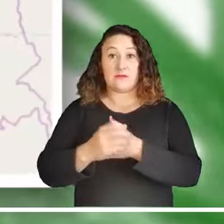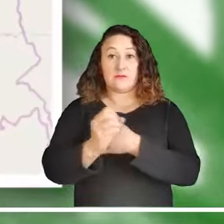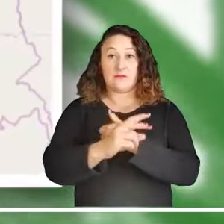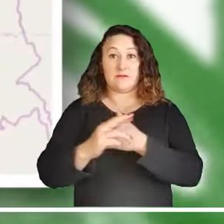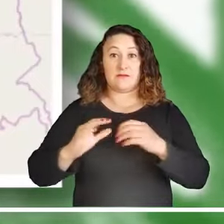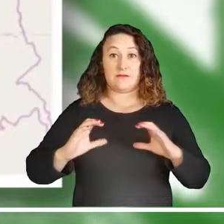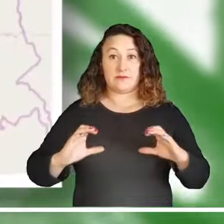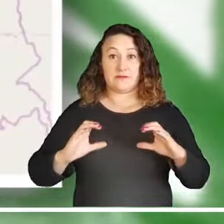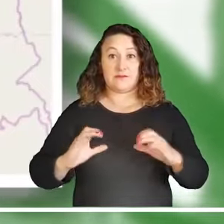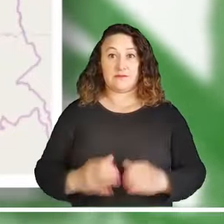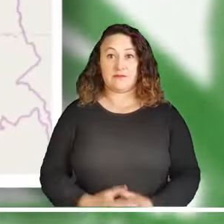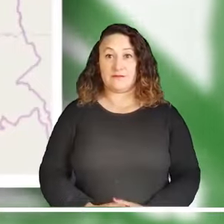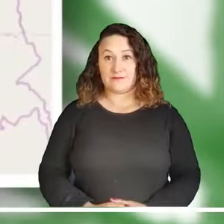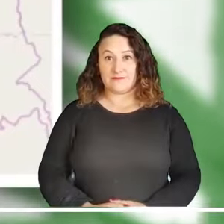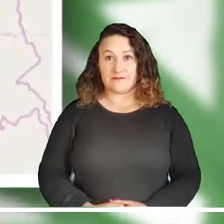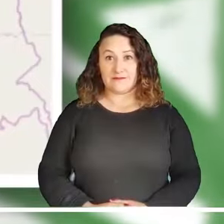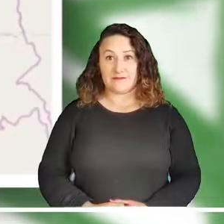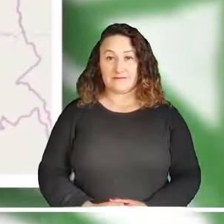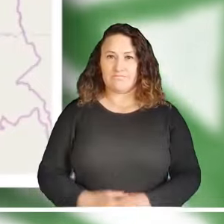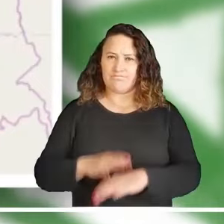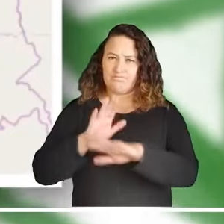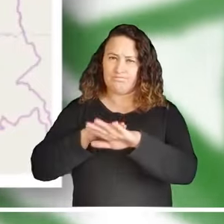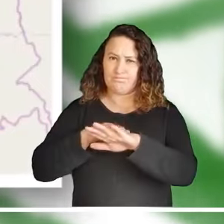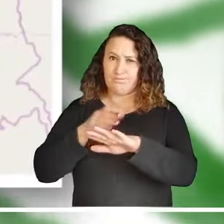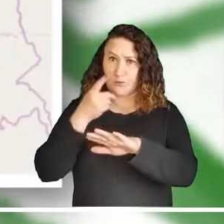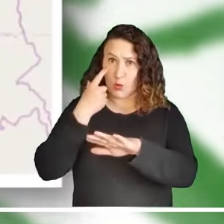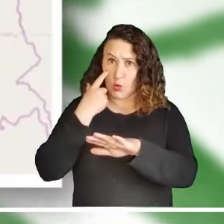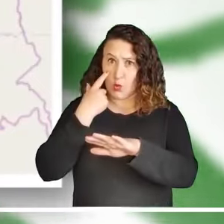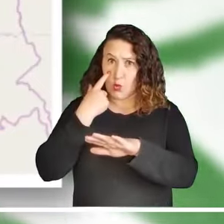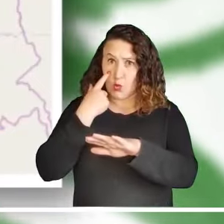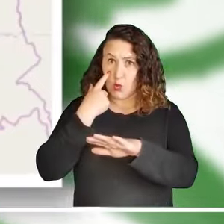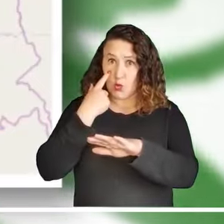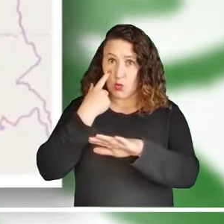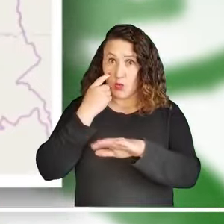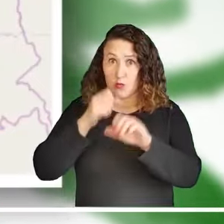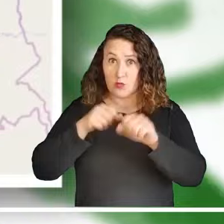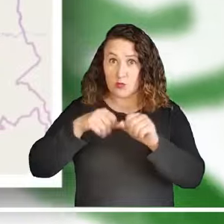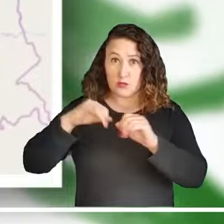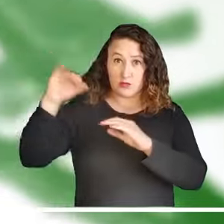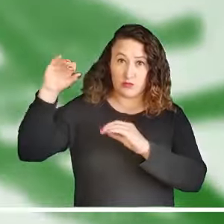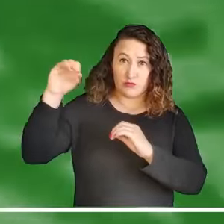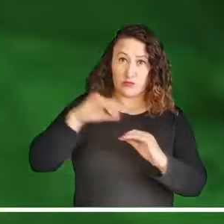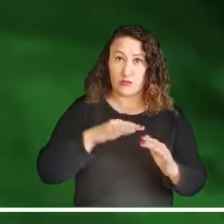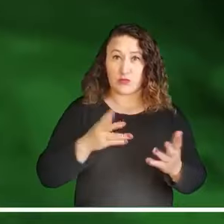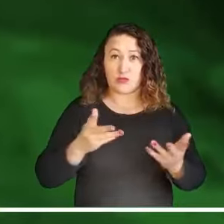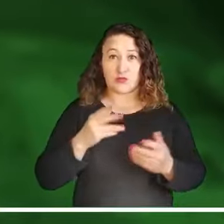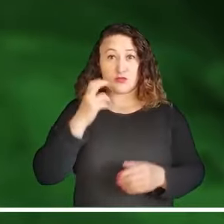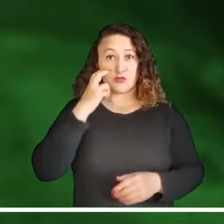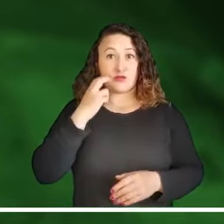incendios será alta en el Caribe, Valle del Cauca, Chocó, Los Andes, La Orinoquía y Caquetá.